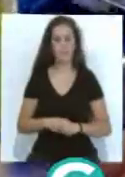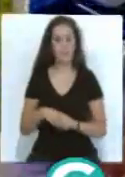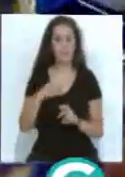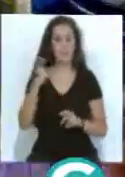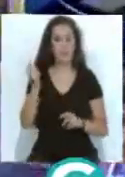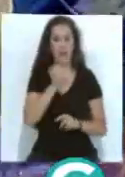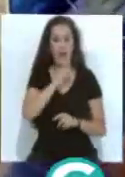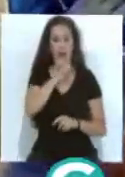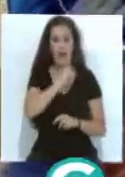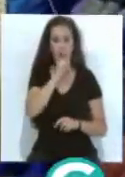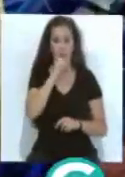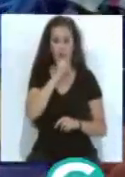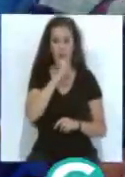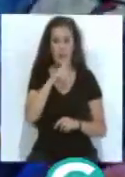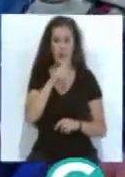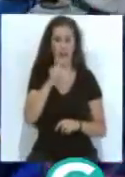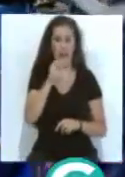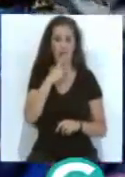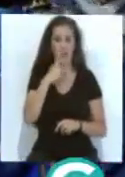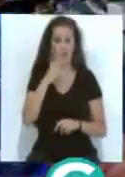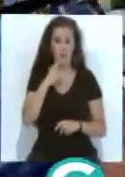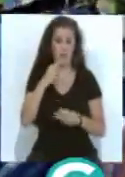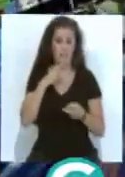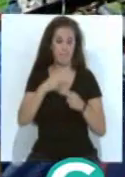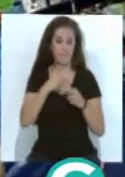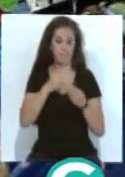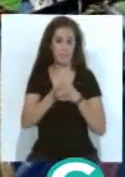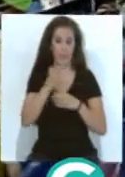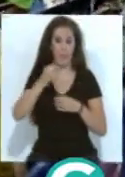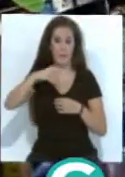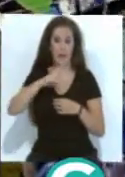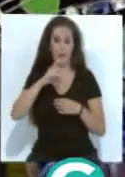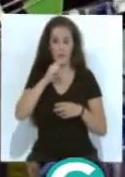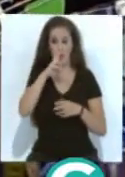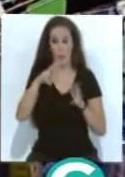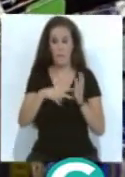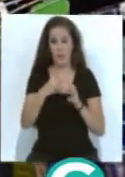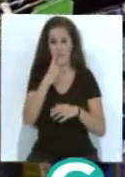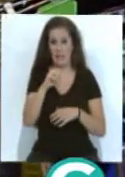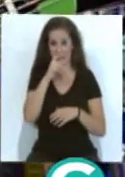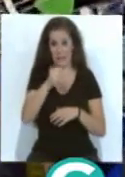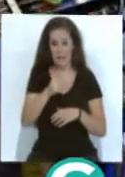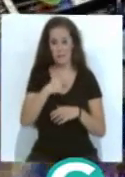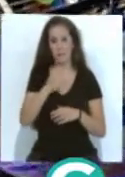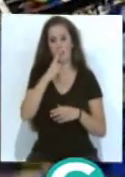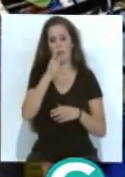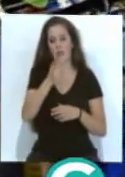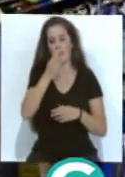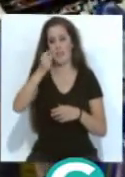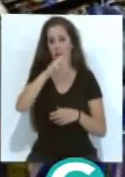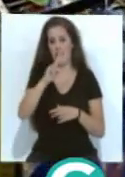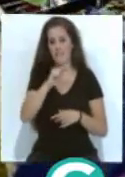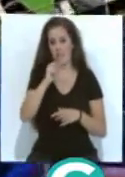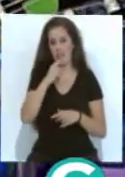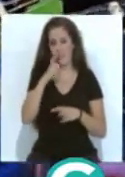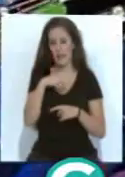La canción de La Laguna, nombre de la comparsa de David Márquez Mateos, el próximo 2020. La comparsa de David Carapapa anuncia título